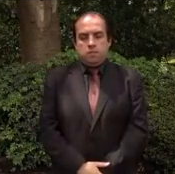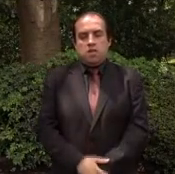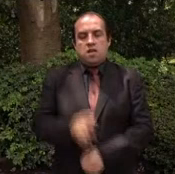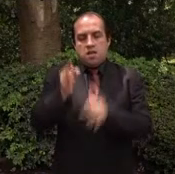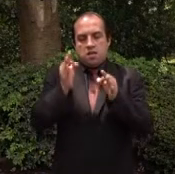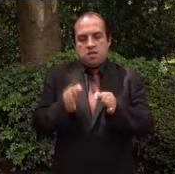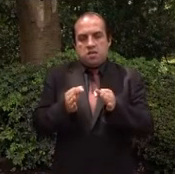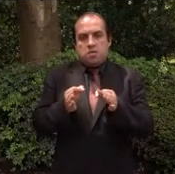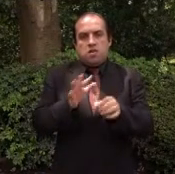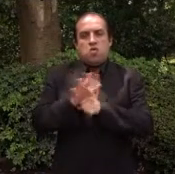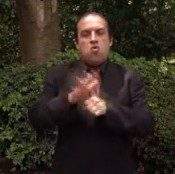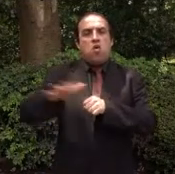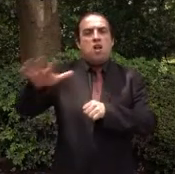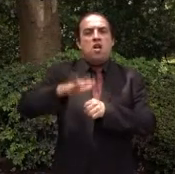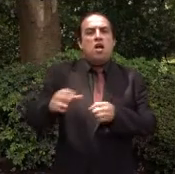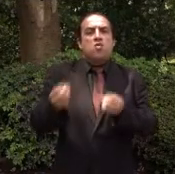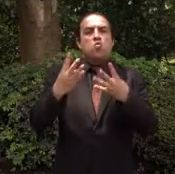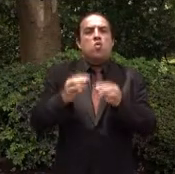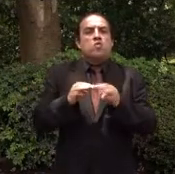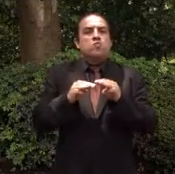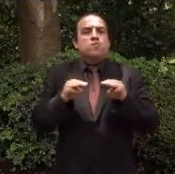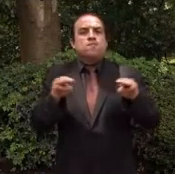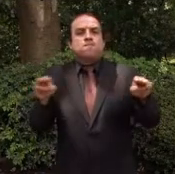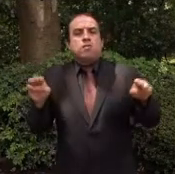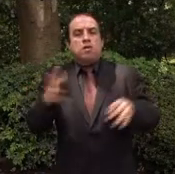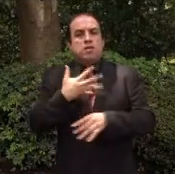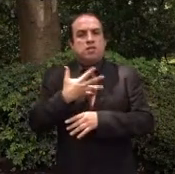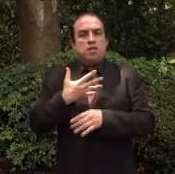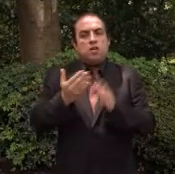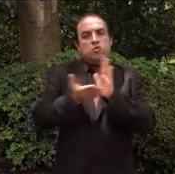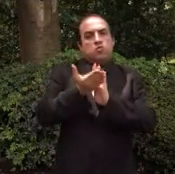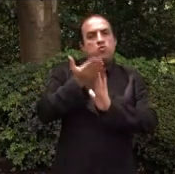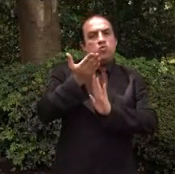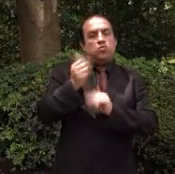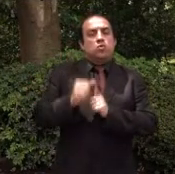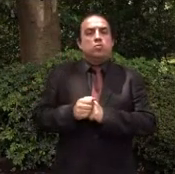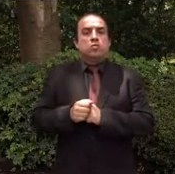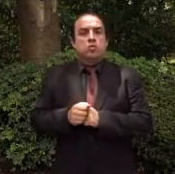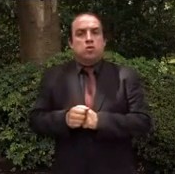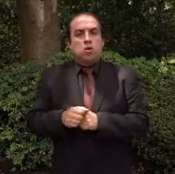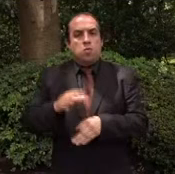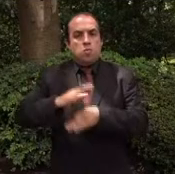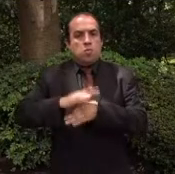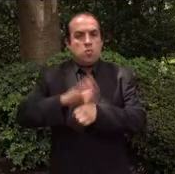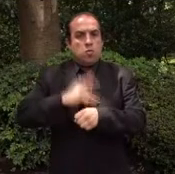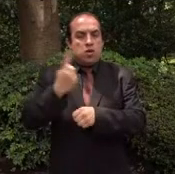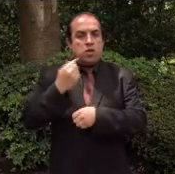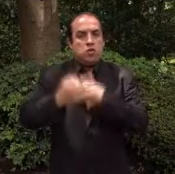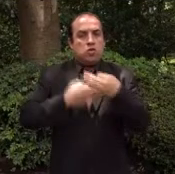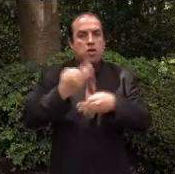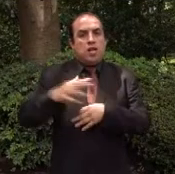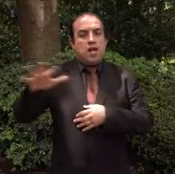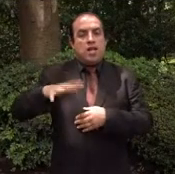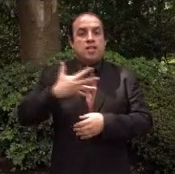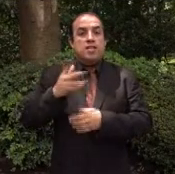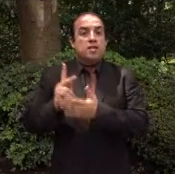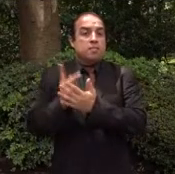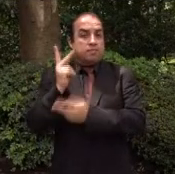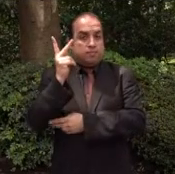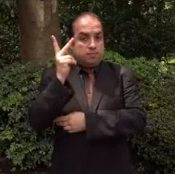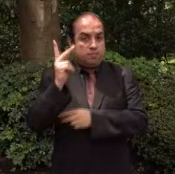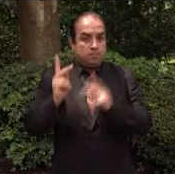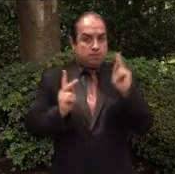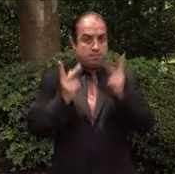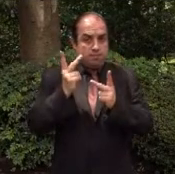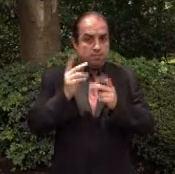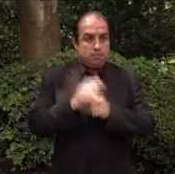cuántas dimensiones se va a construir? Porque toda el área tiene árboles, arbustos y plantas. Como lo